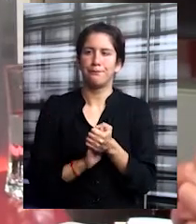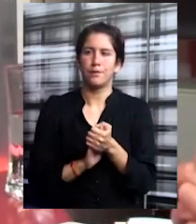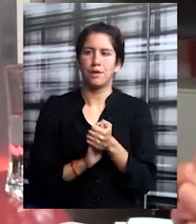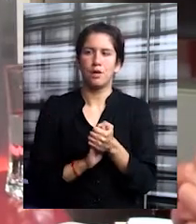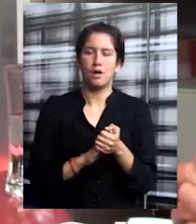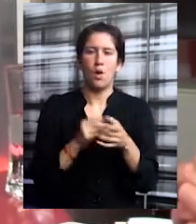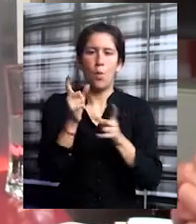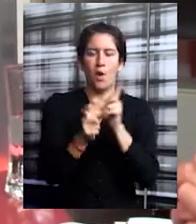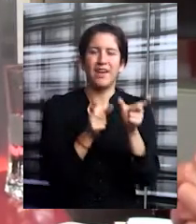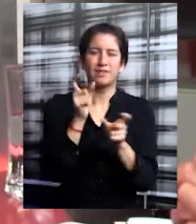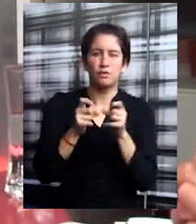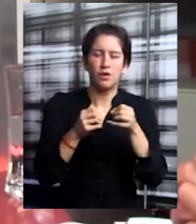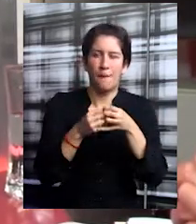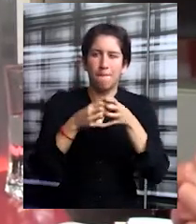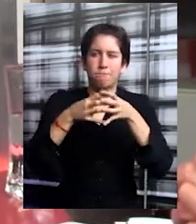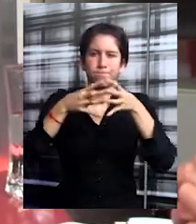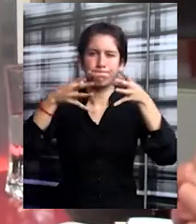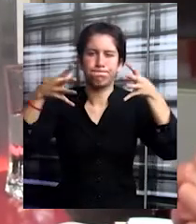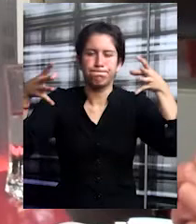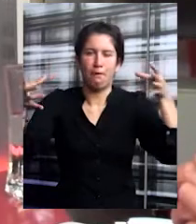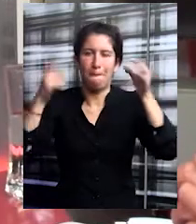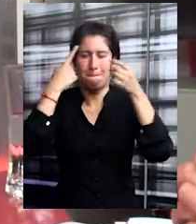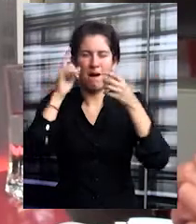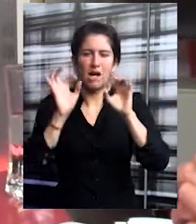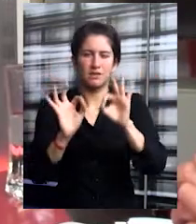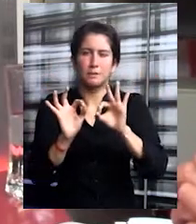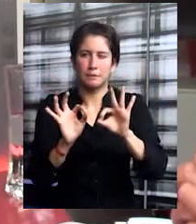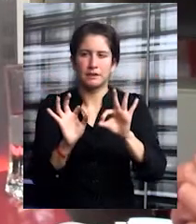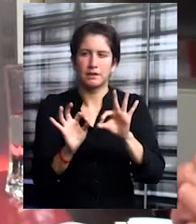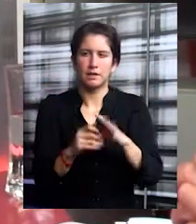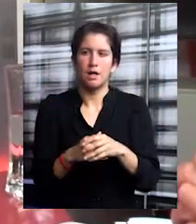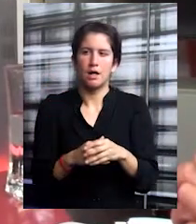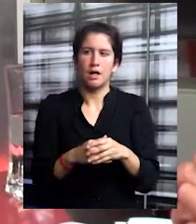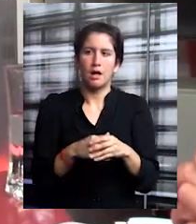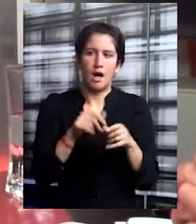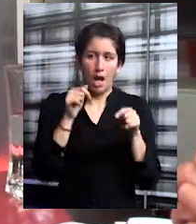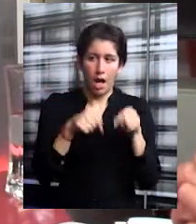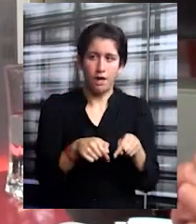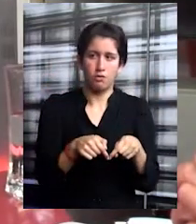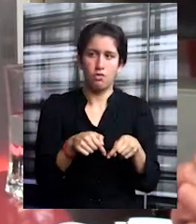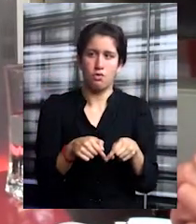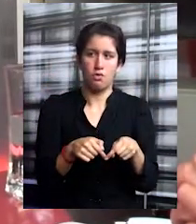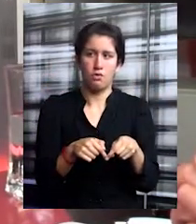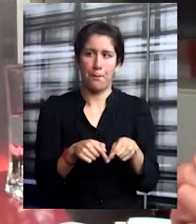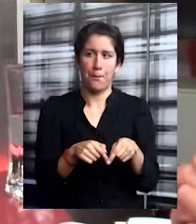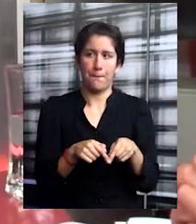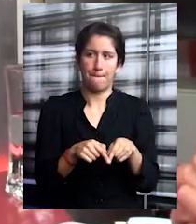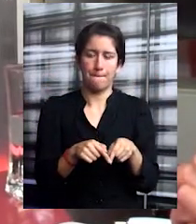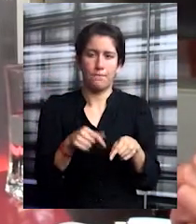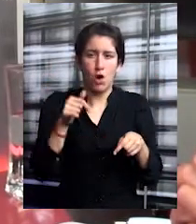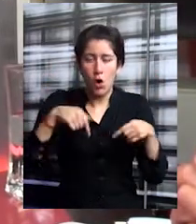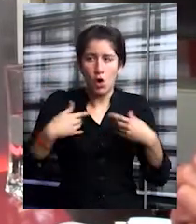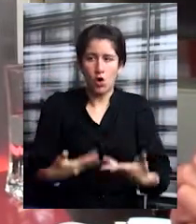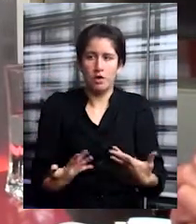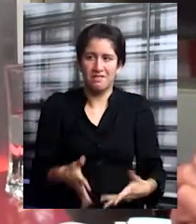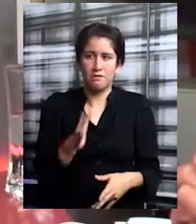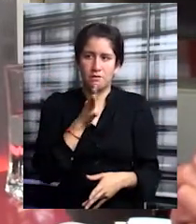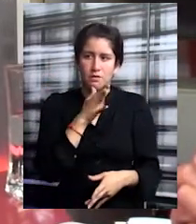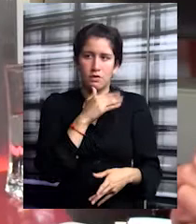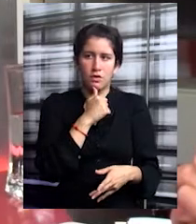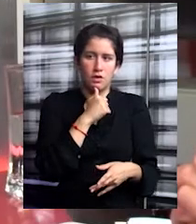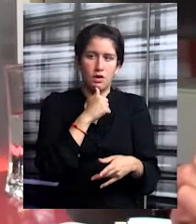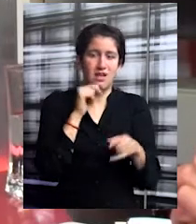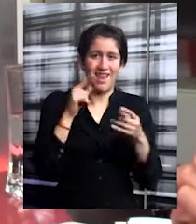explícita. Eso hoy día no existe. Hoy día los municipios no somos más que ejecutores de las grandes políticas que vienen desde el gobierno